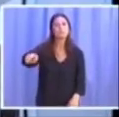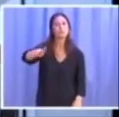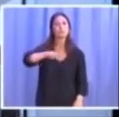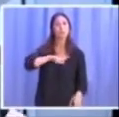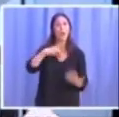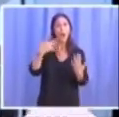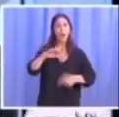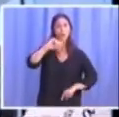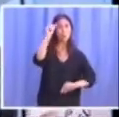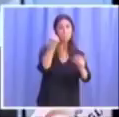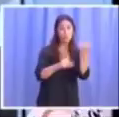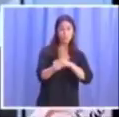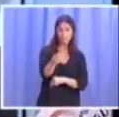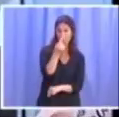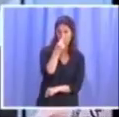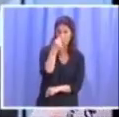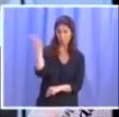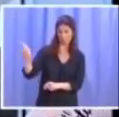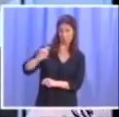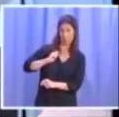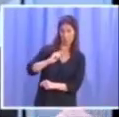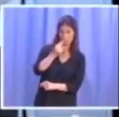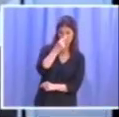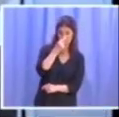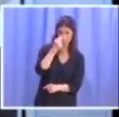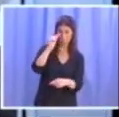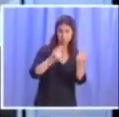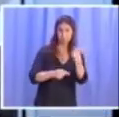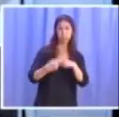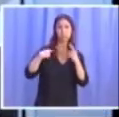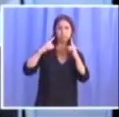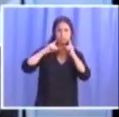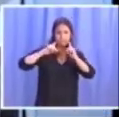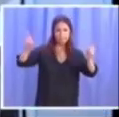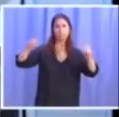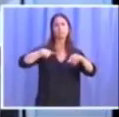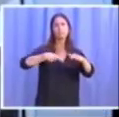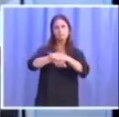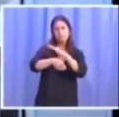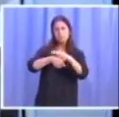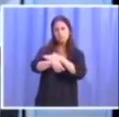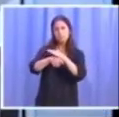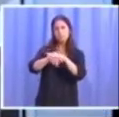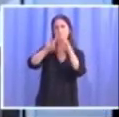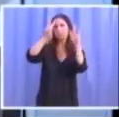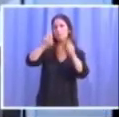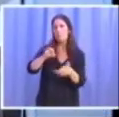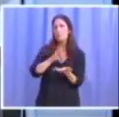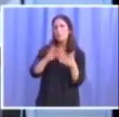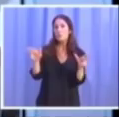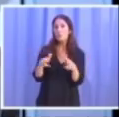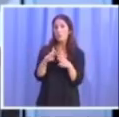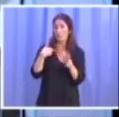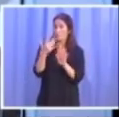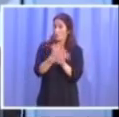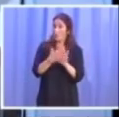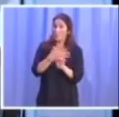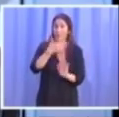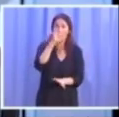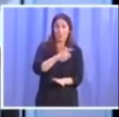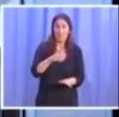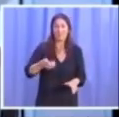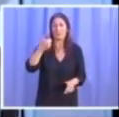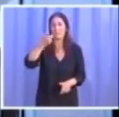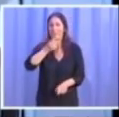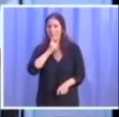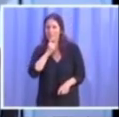poco presupuesto, el que ustedes nos dejaron, hemos sido capaces de hacer una gestión en materia de servicios sociales. Estoy hablando de las personas que tienen más